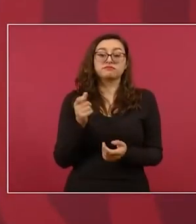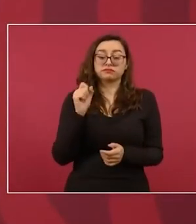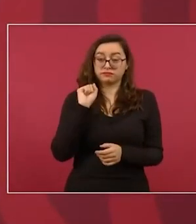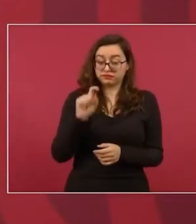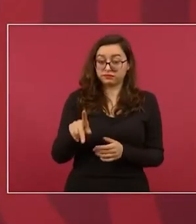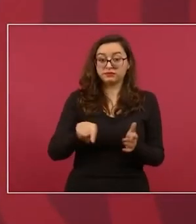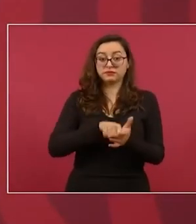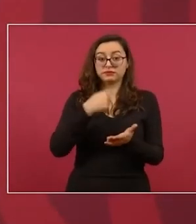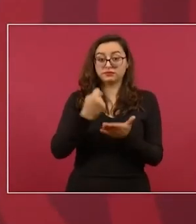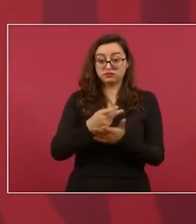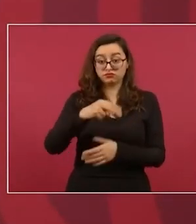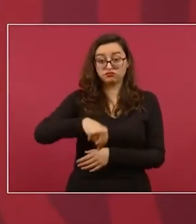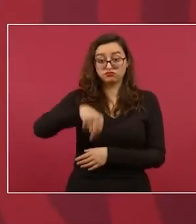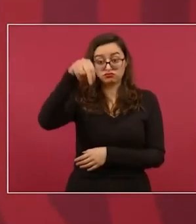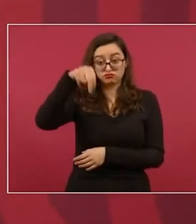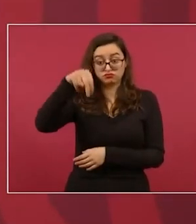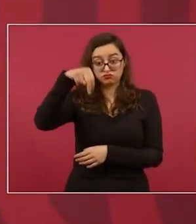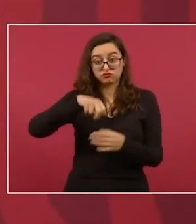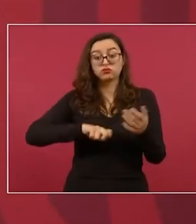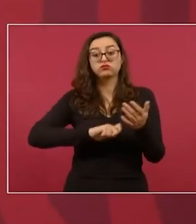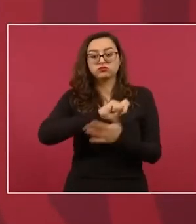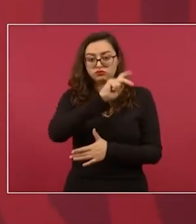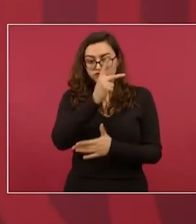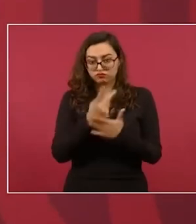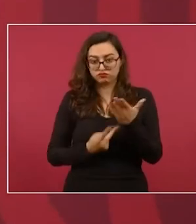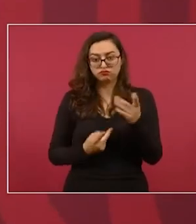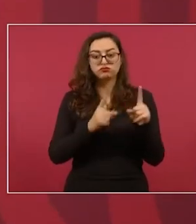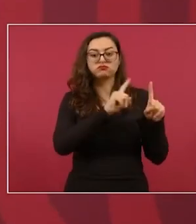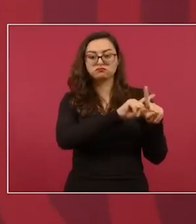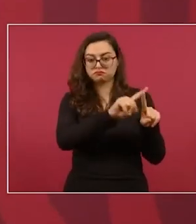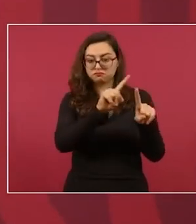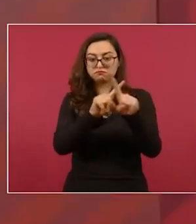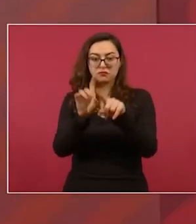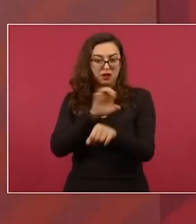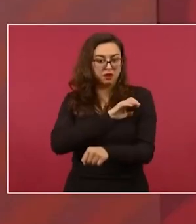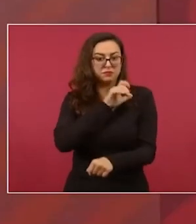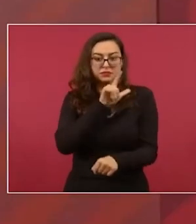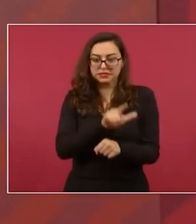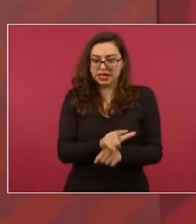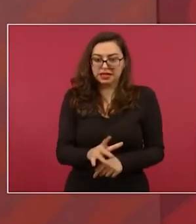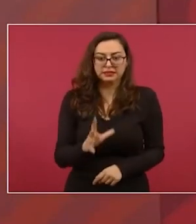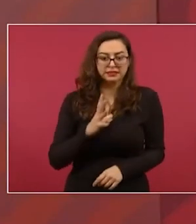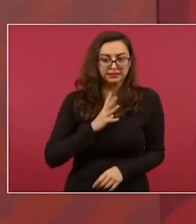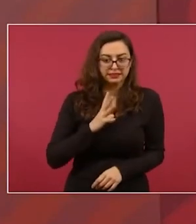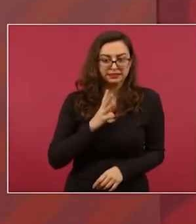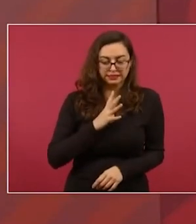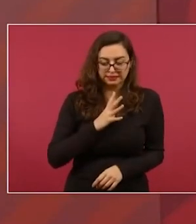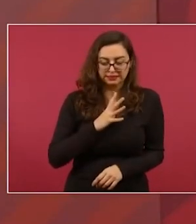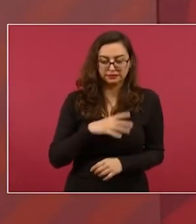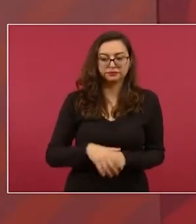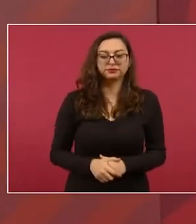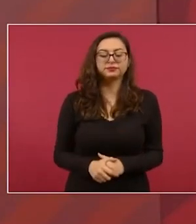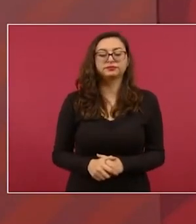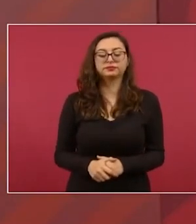programas especiales en